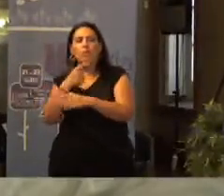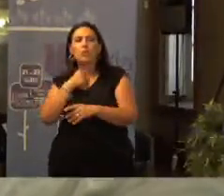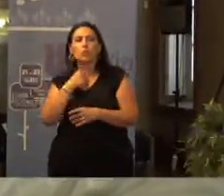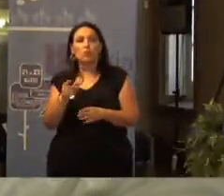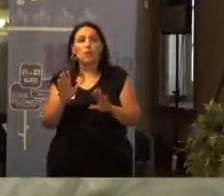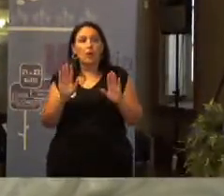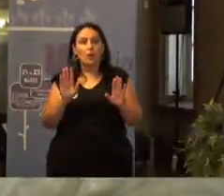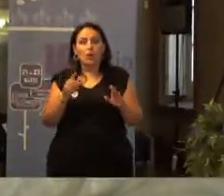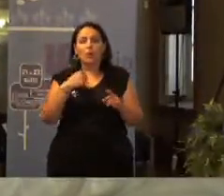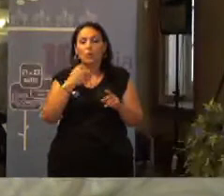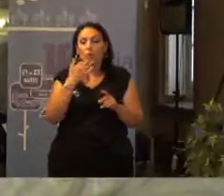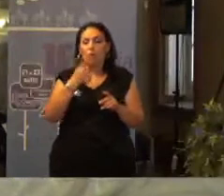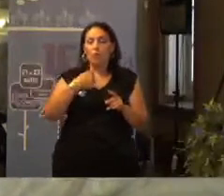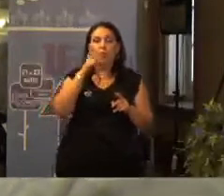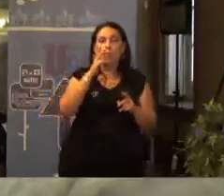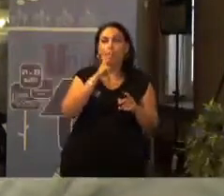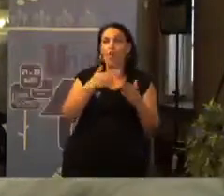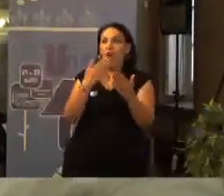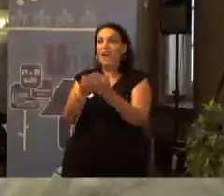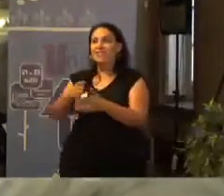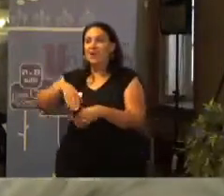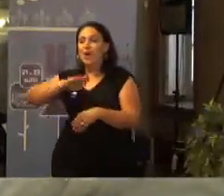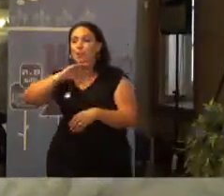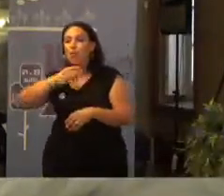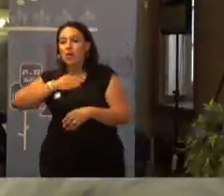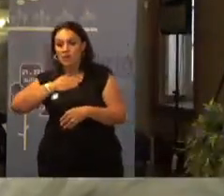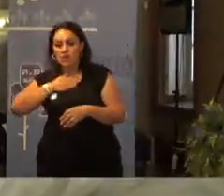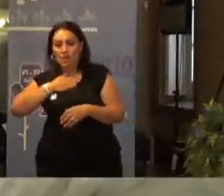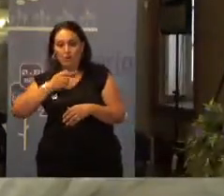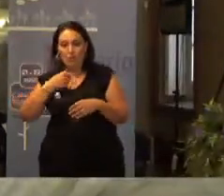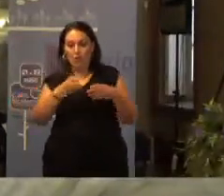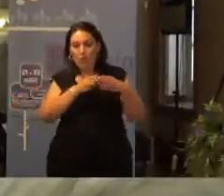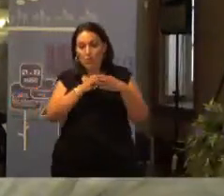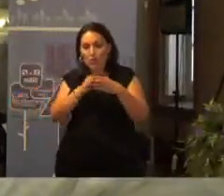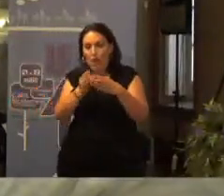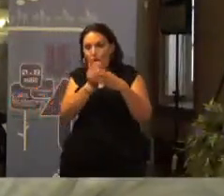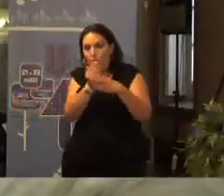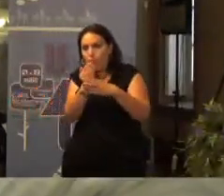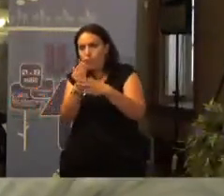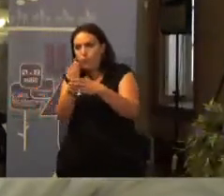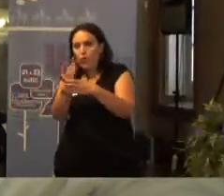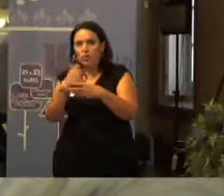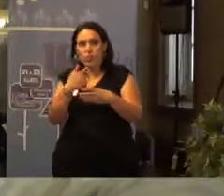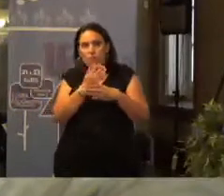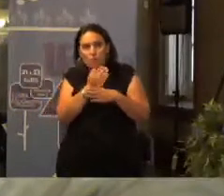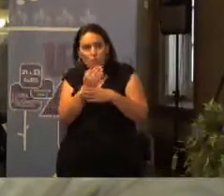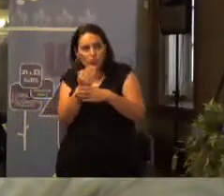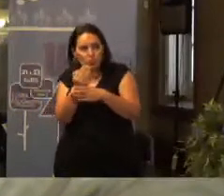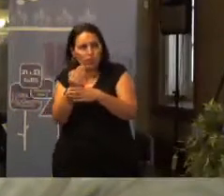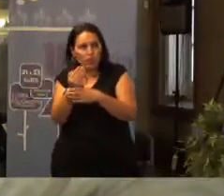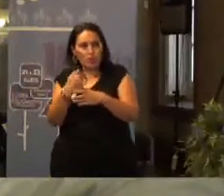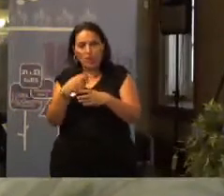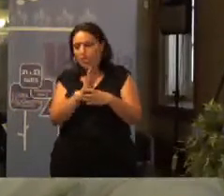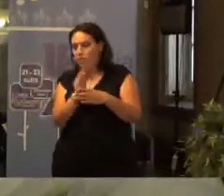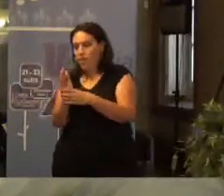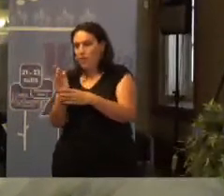Vigo a Moaña e había norte, eu arrancaba cara a guía, e